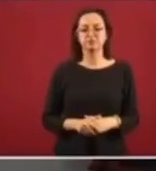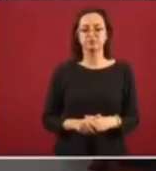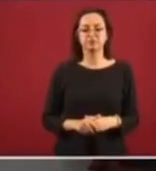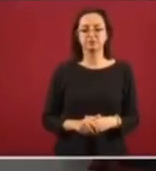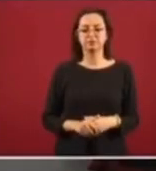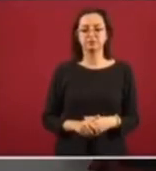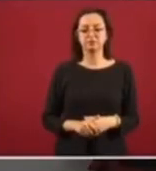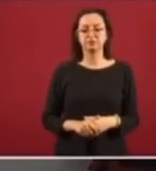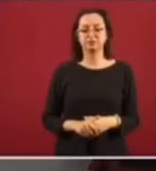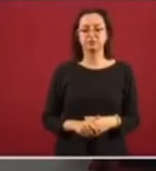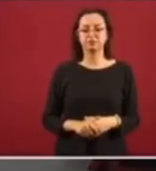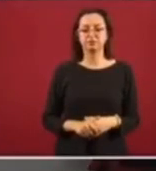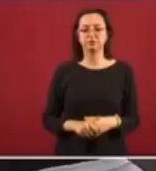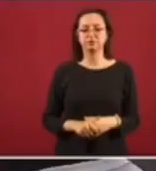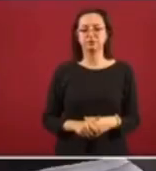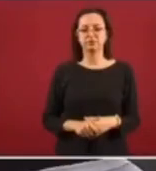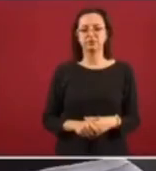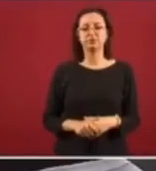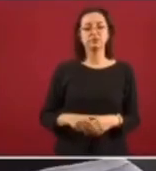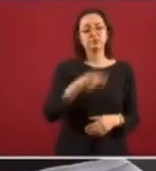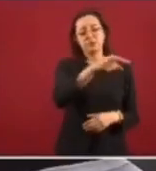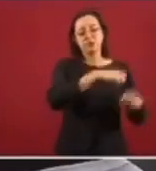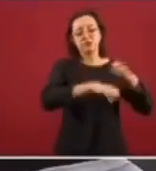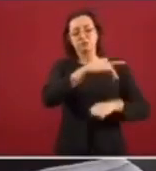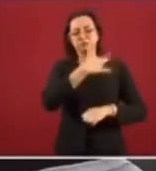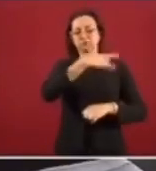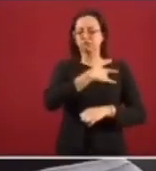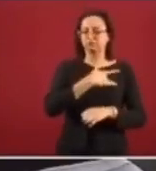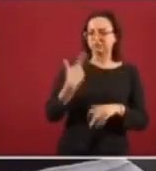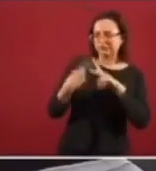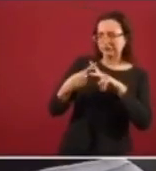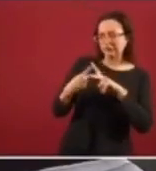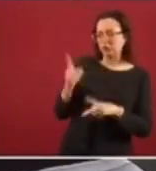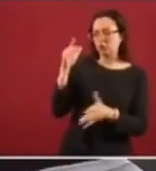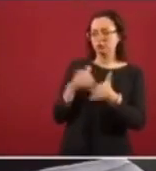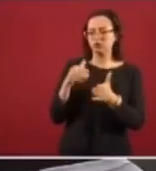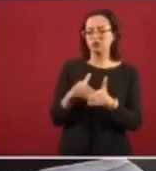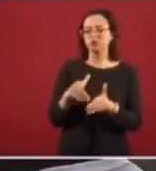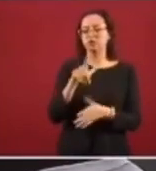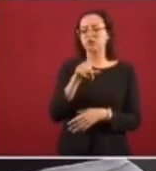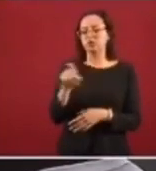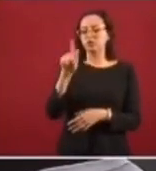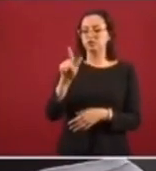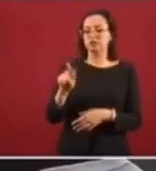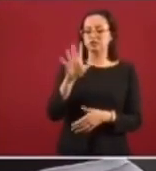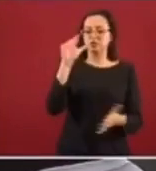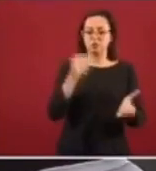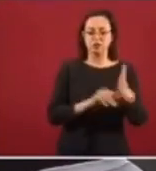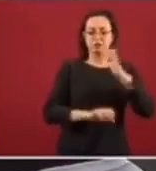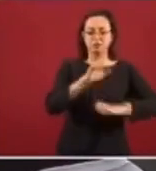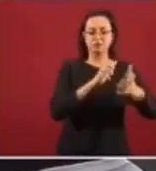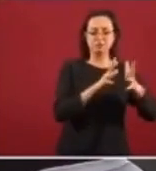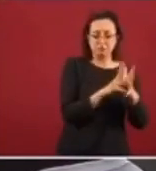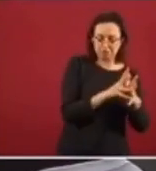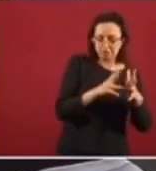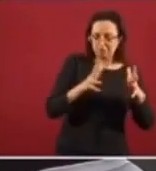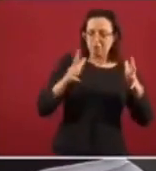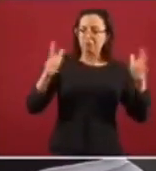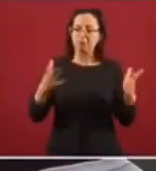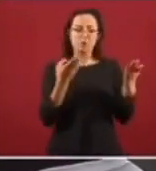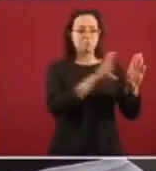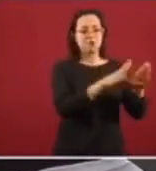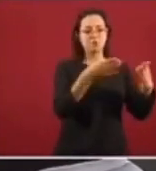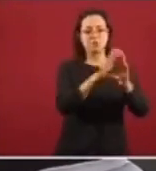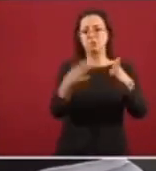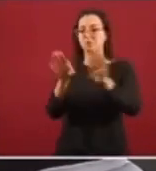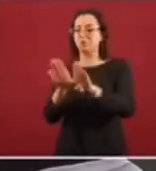Estaban también que ellos estimaban varias cifras de lo que está sucediendo en este momento. 1,170,000 empresas, desde pequeñas hasta grandes, que han cerrado y no se sabe